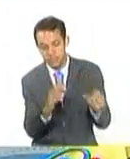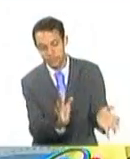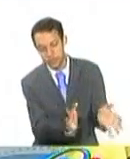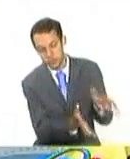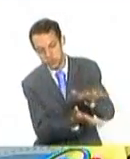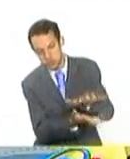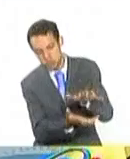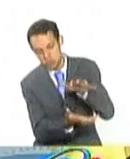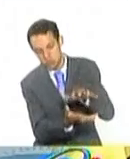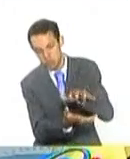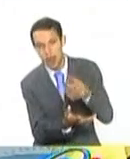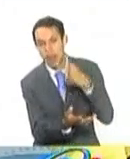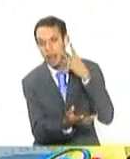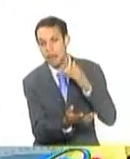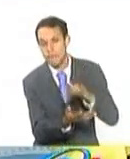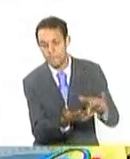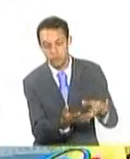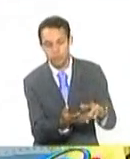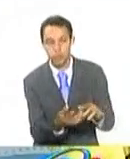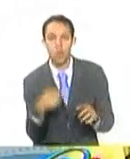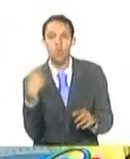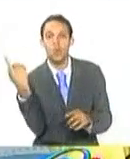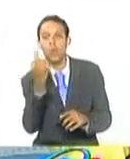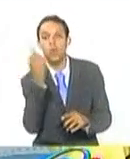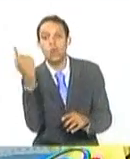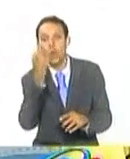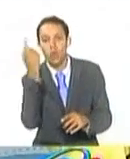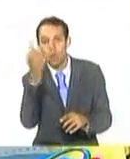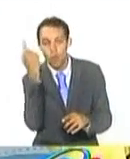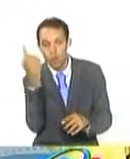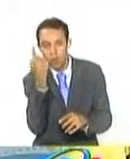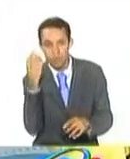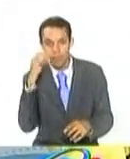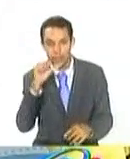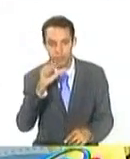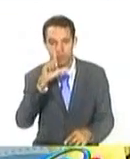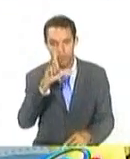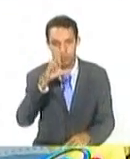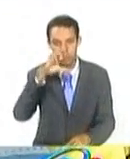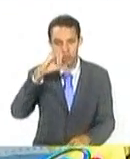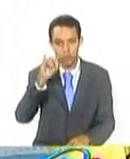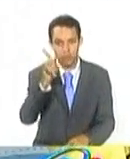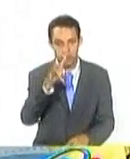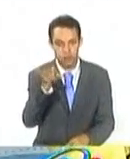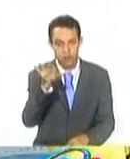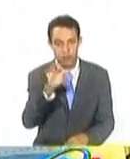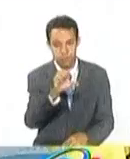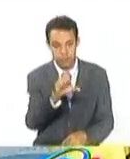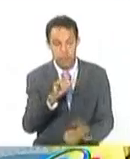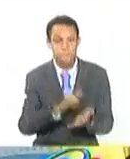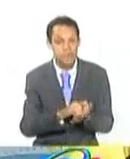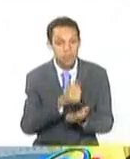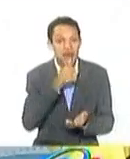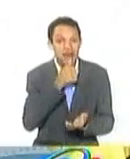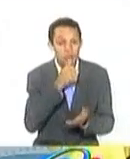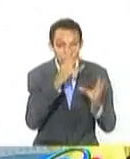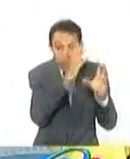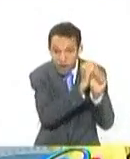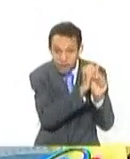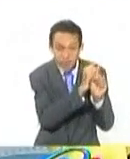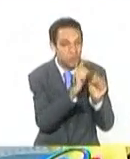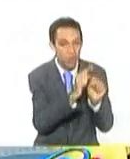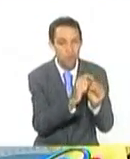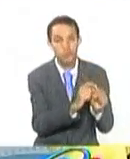alpiste algún tipo de piste puede tener ciertos elementos que el organismo no asimila bien